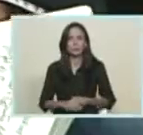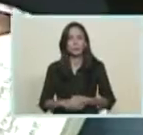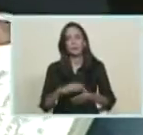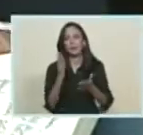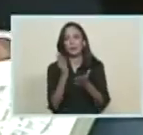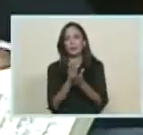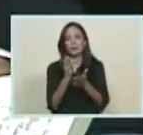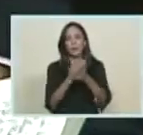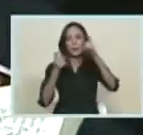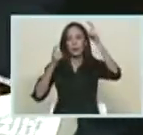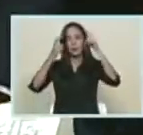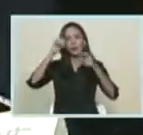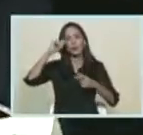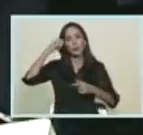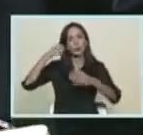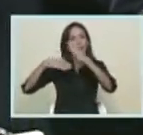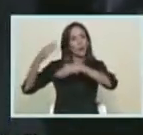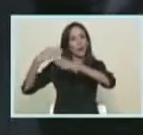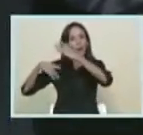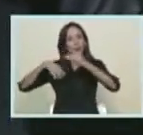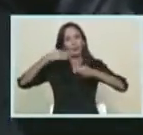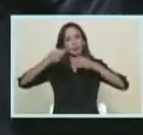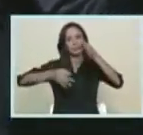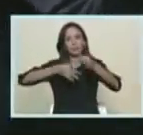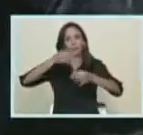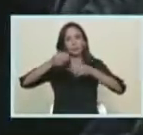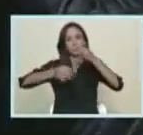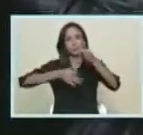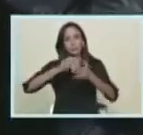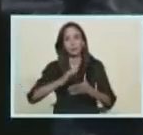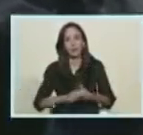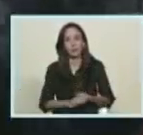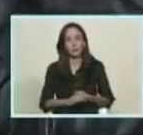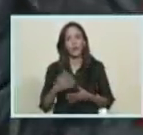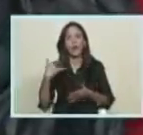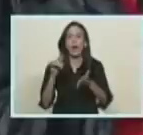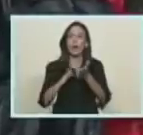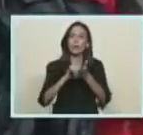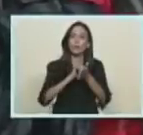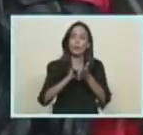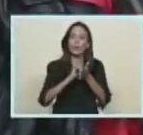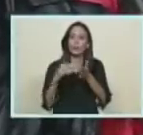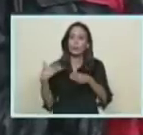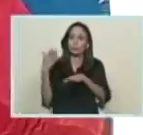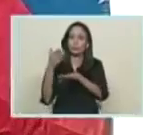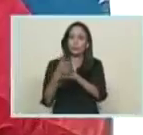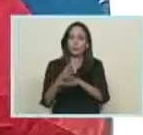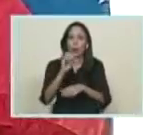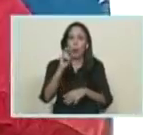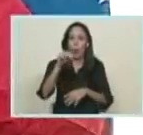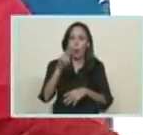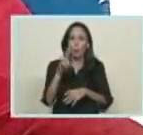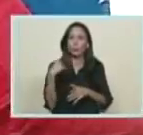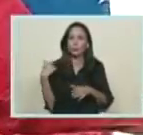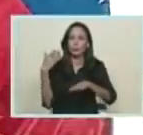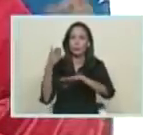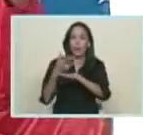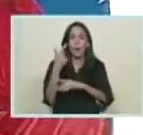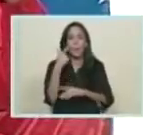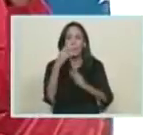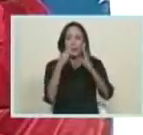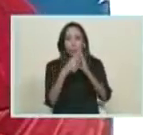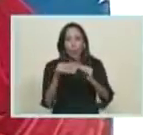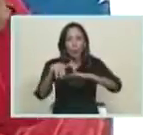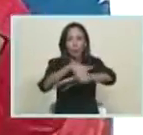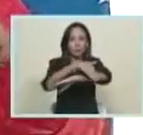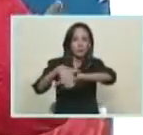Siempre el comandante Hugo Chávez lo recordaba. Cuando estábamos en Nueva York, íbamos a los ONU, me decía, mira Nicolás, todas estas calles en Nueva York,